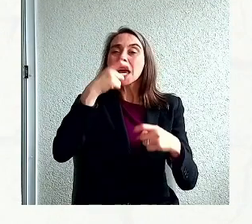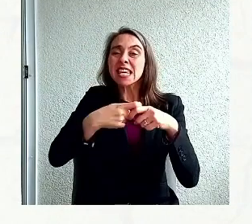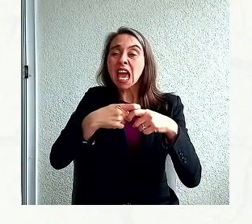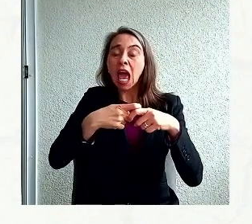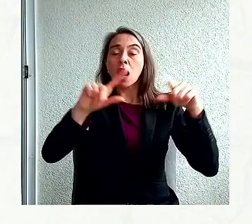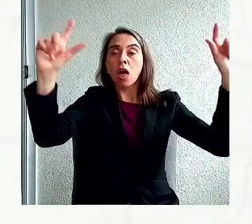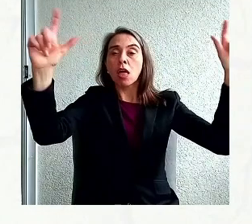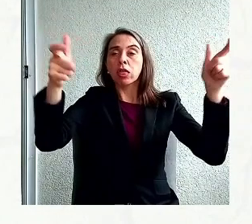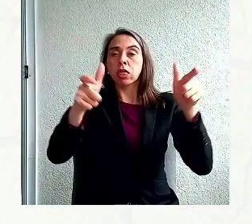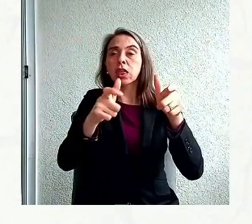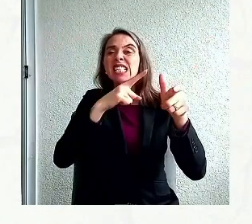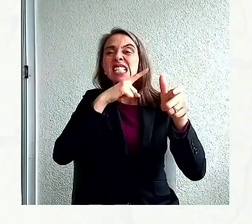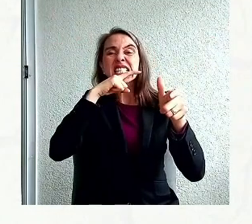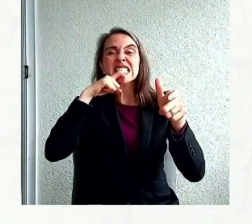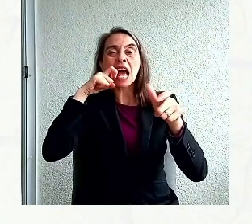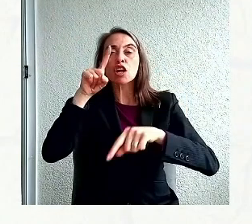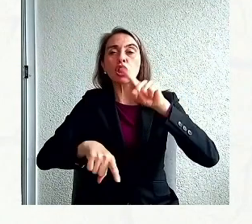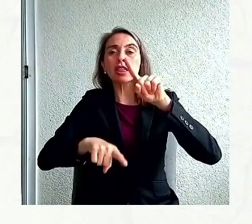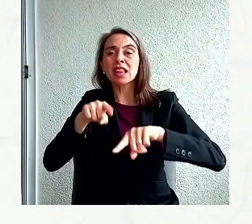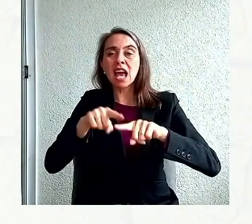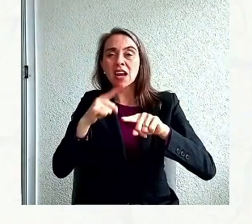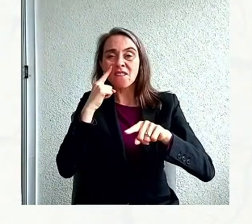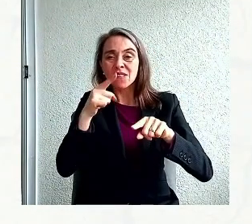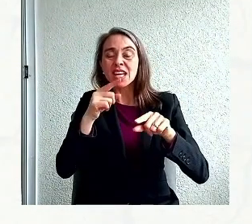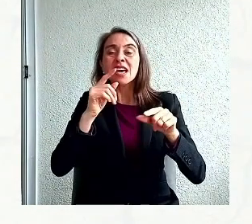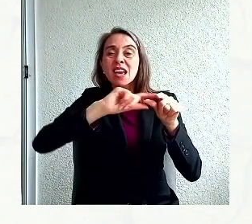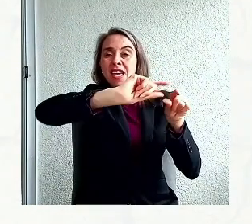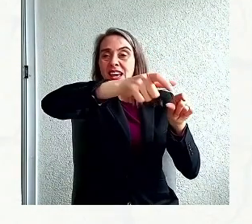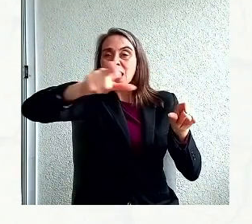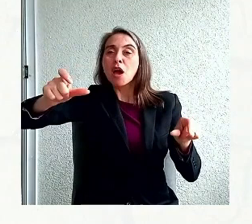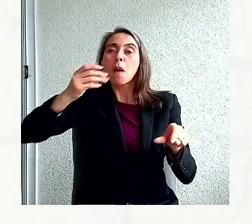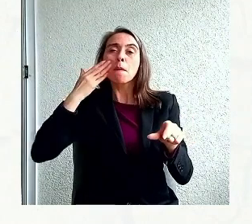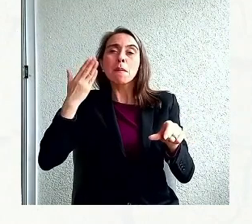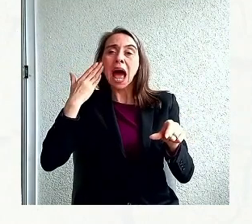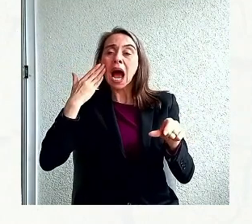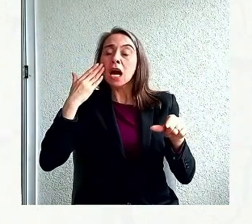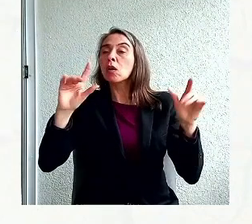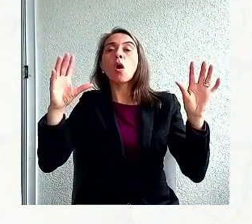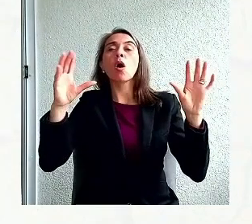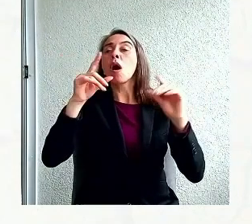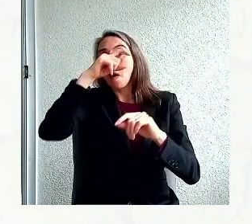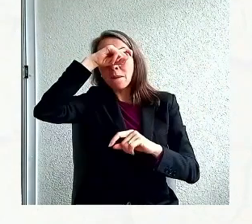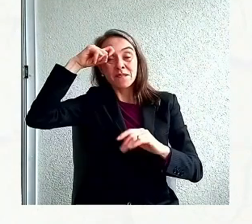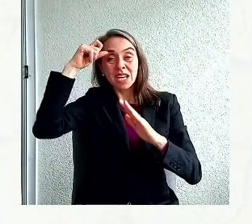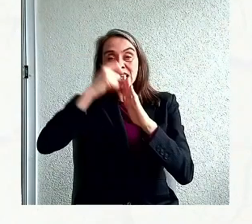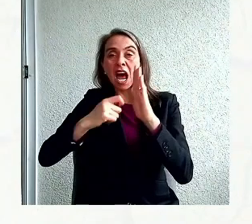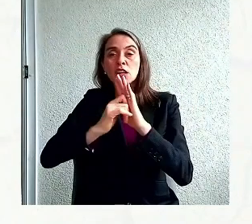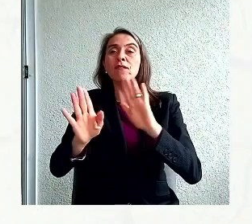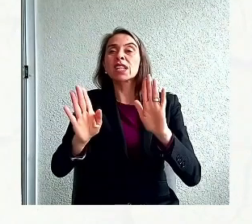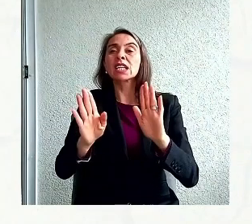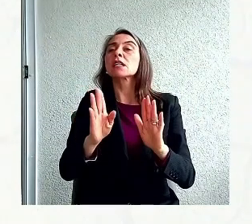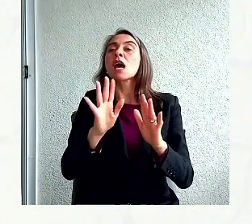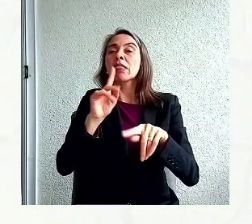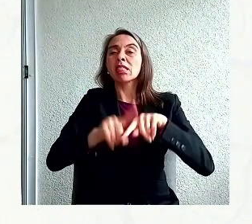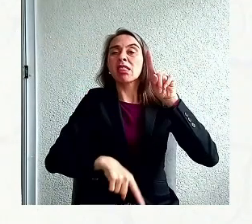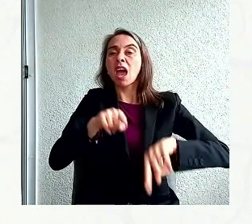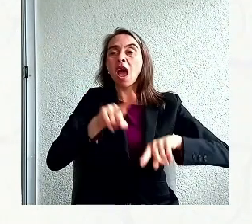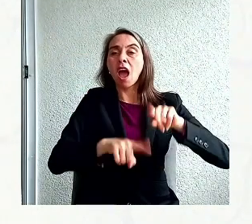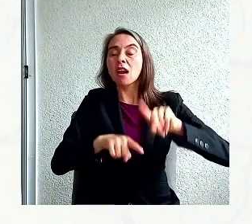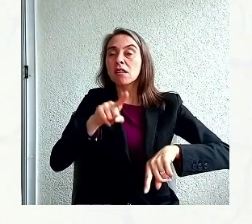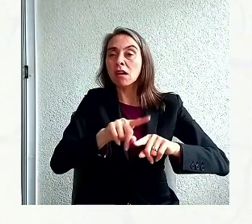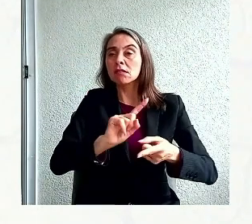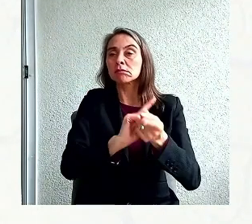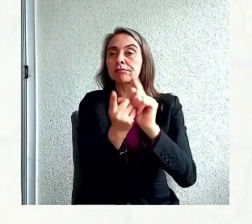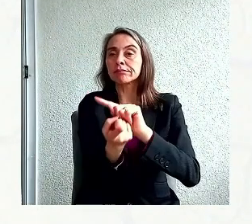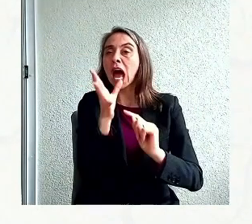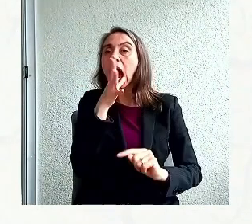en el verano. Lo mismo se puede observar acá en estas otras partes. Y la planta más común de